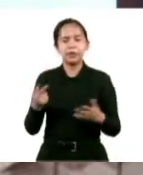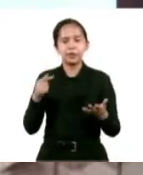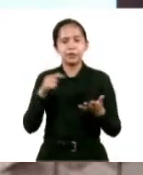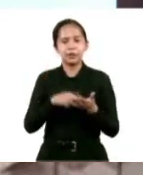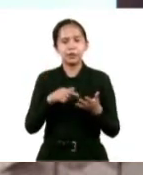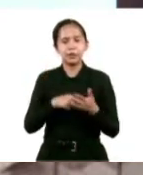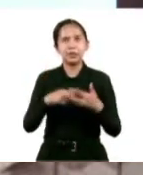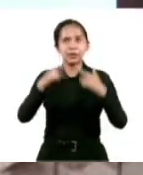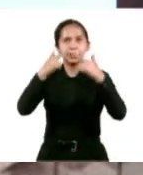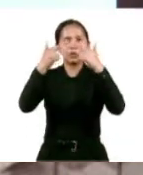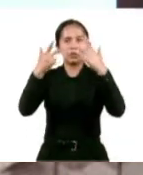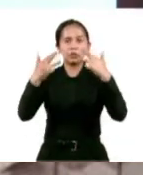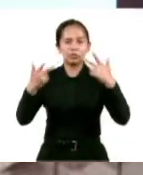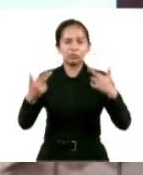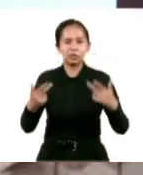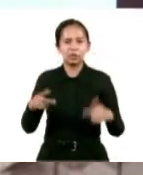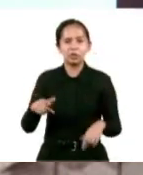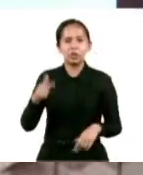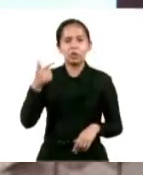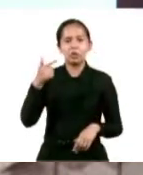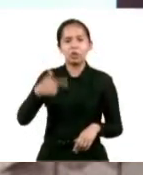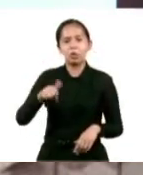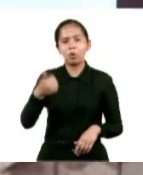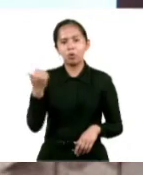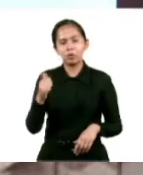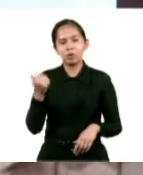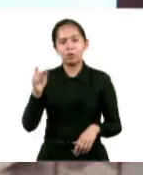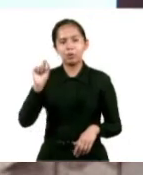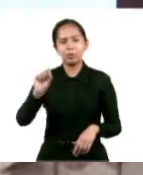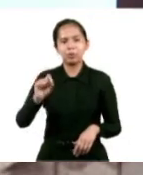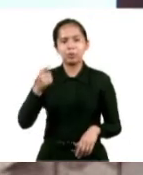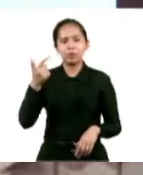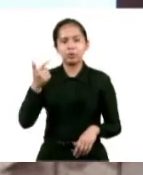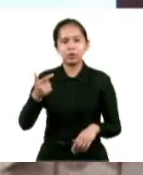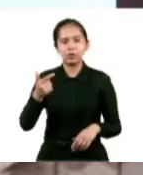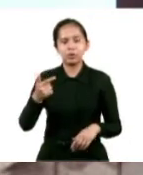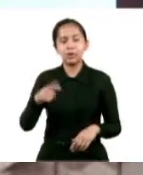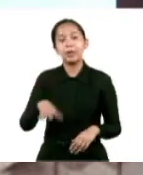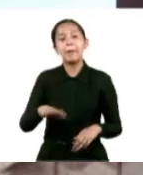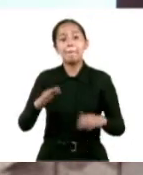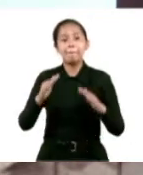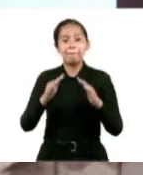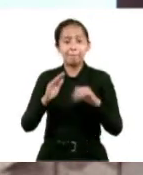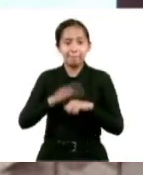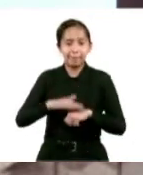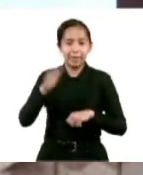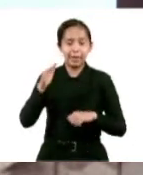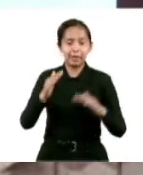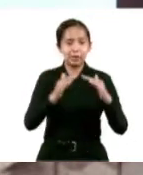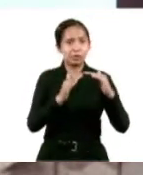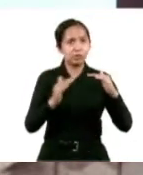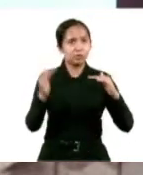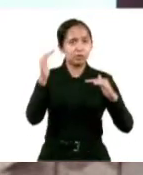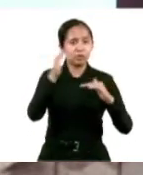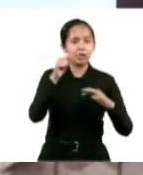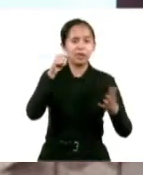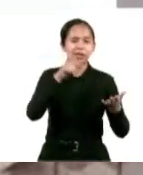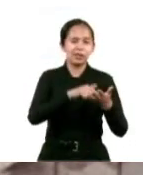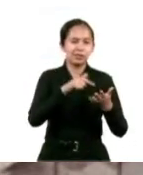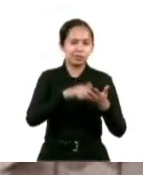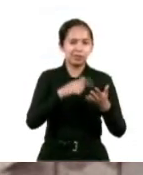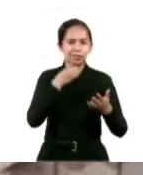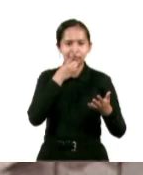ocurrió el colapso de 11.7 centímetros, muy superior a los 7.62 que ellos mencionan como